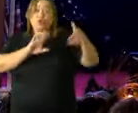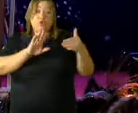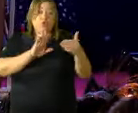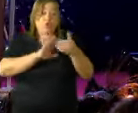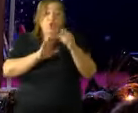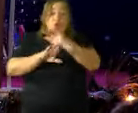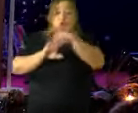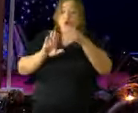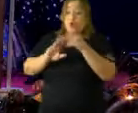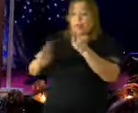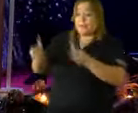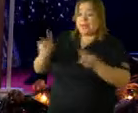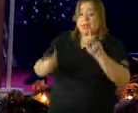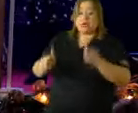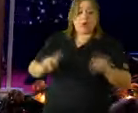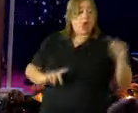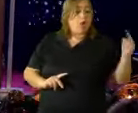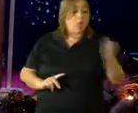cree.